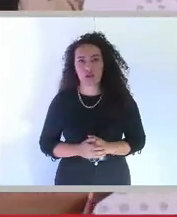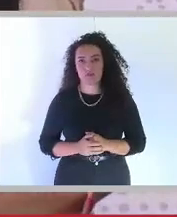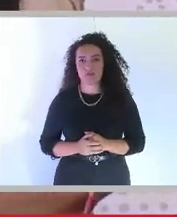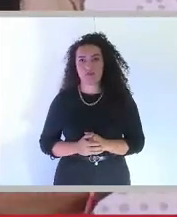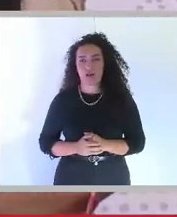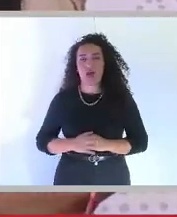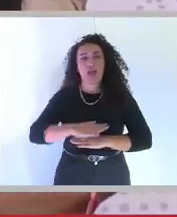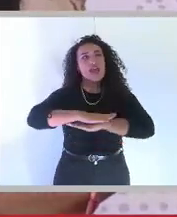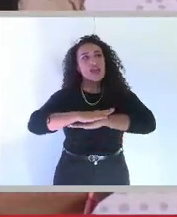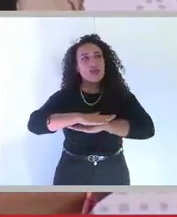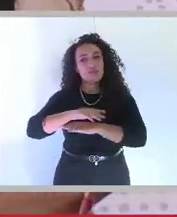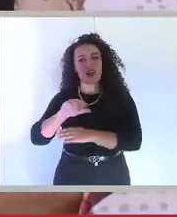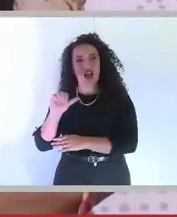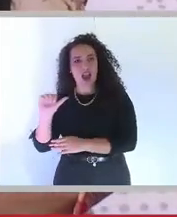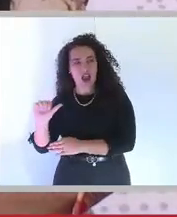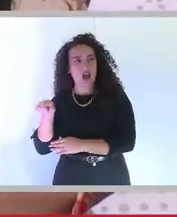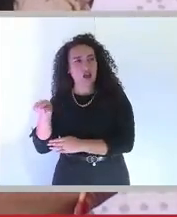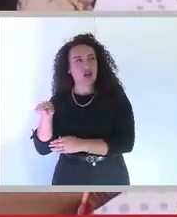embajadora